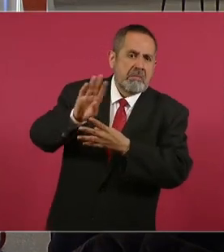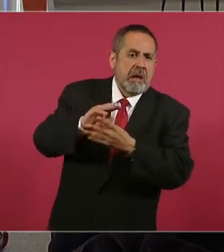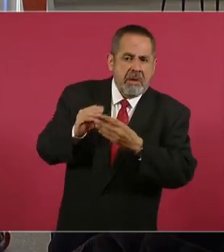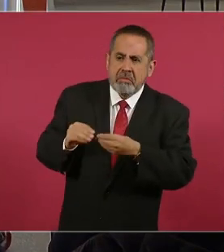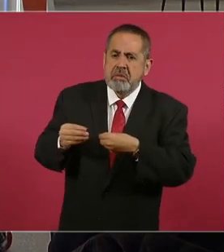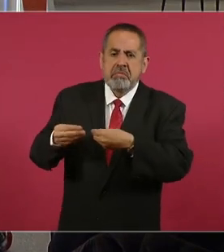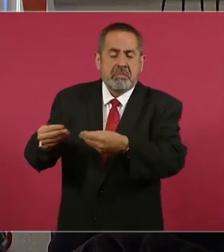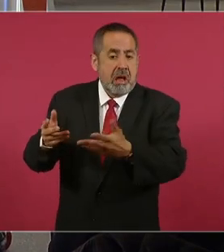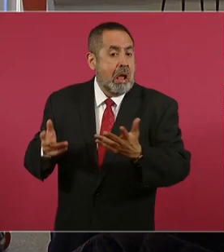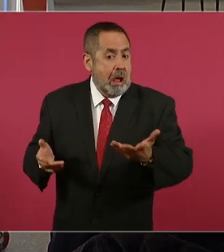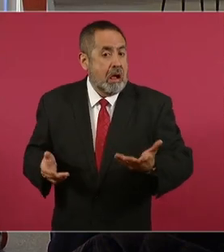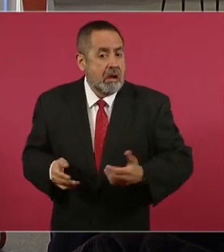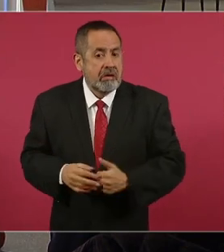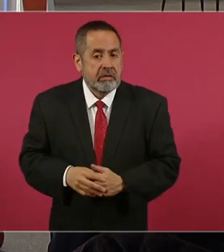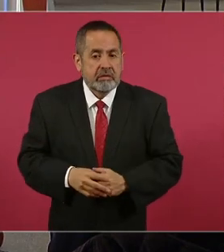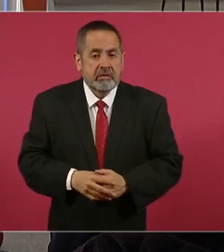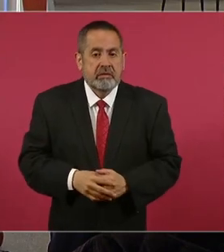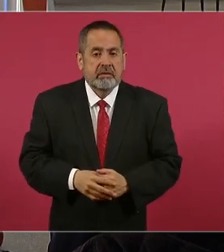sin